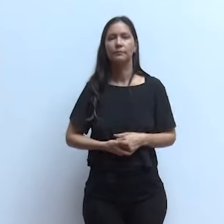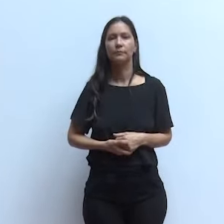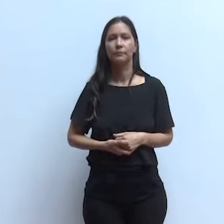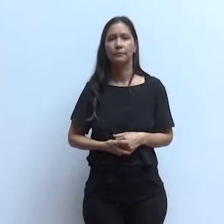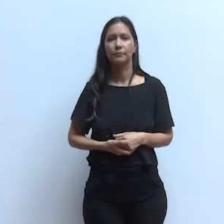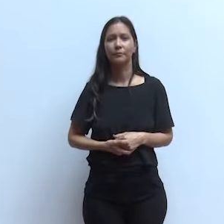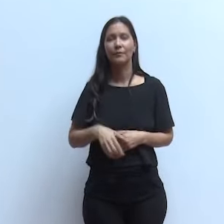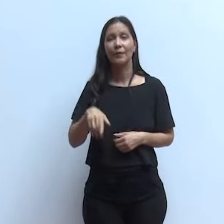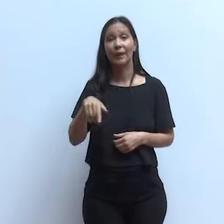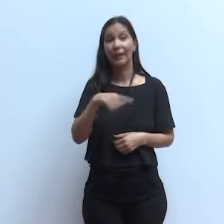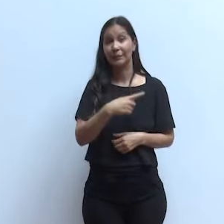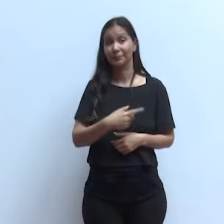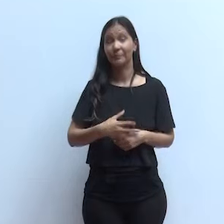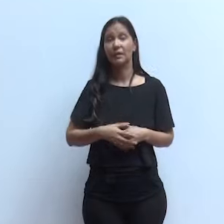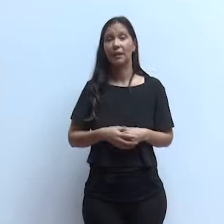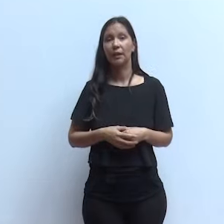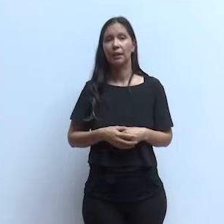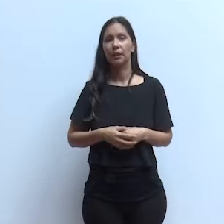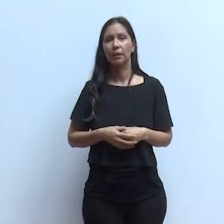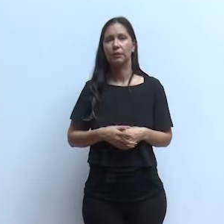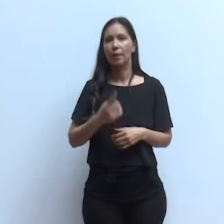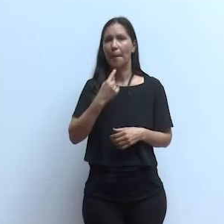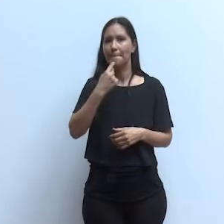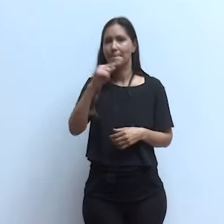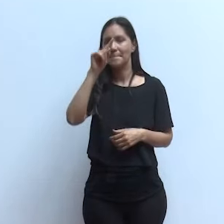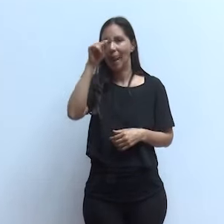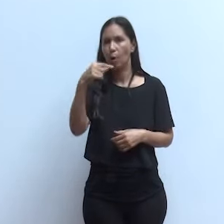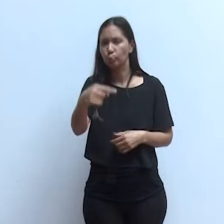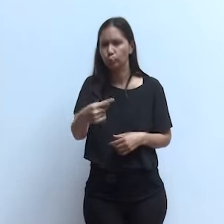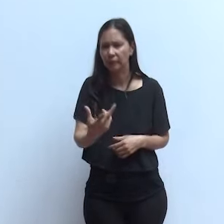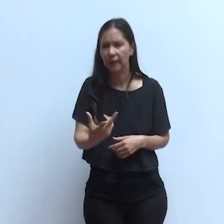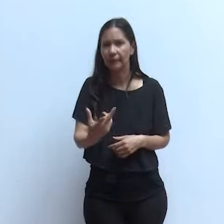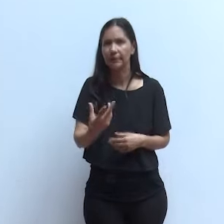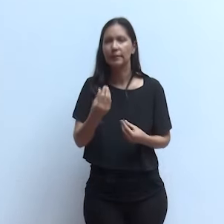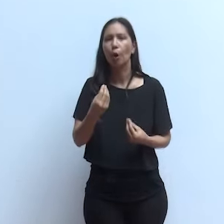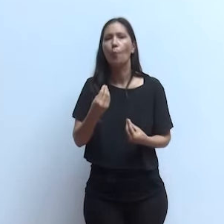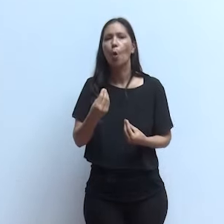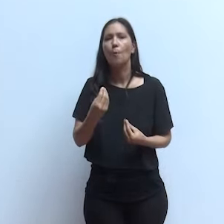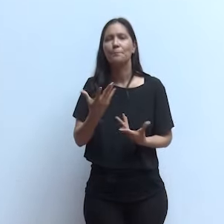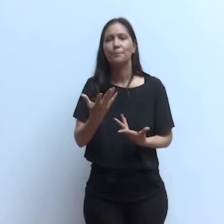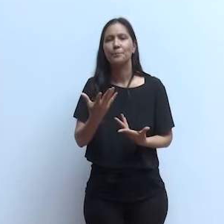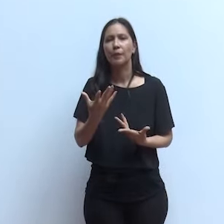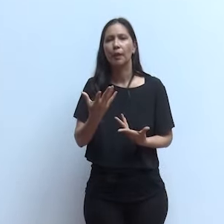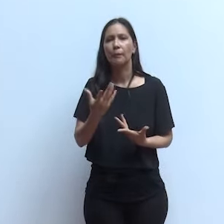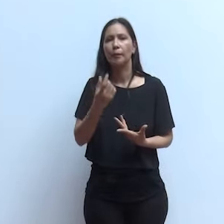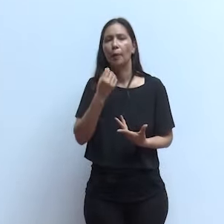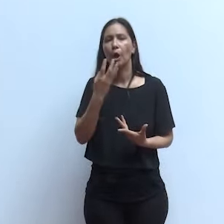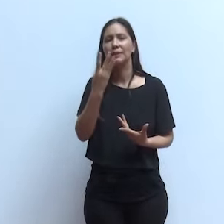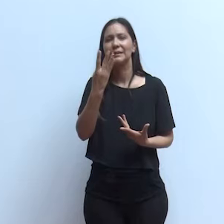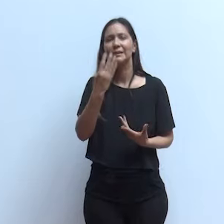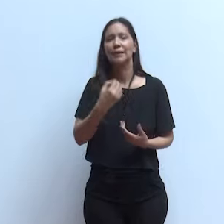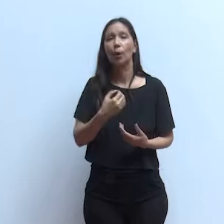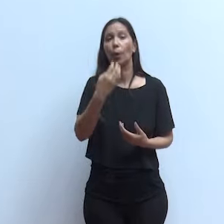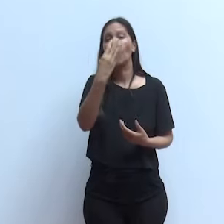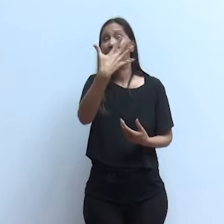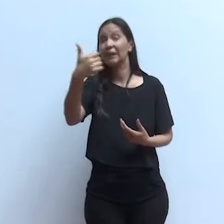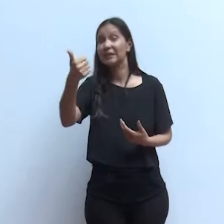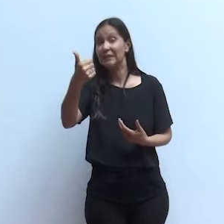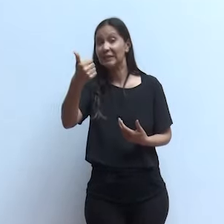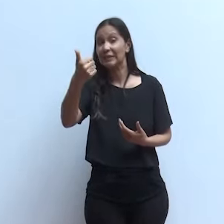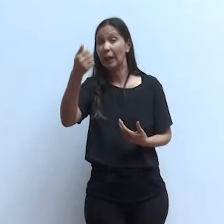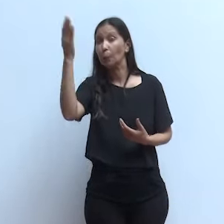pregunta nos devuelve esta pregunta Cómo podemos hacer para conectar con con con ese 54 con ese 46 por no